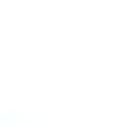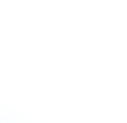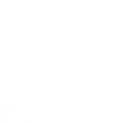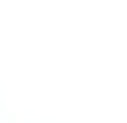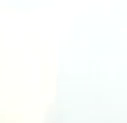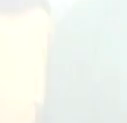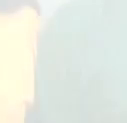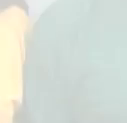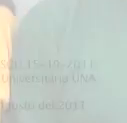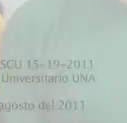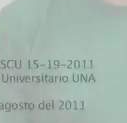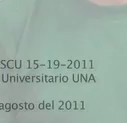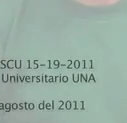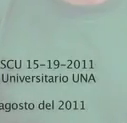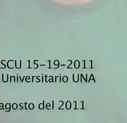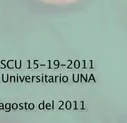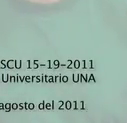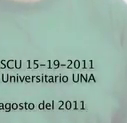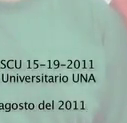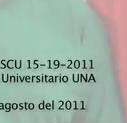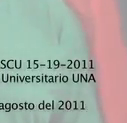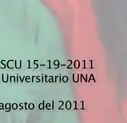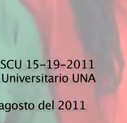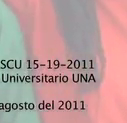toda discriminación.